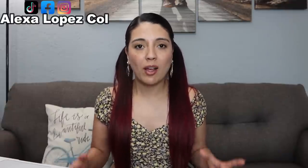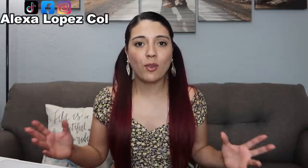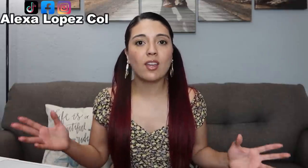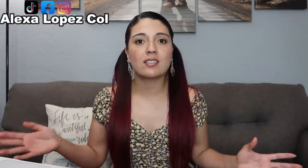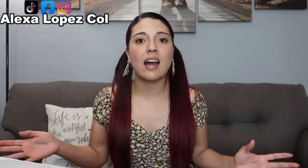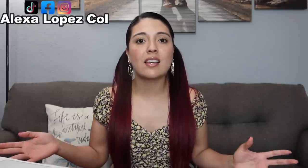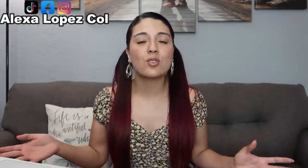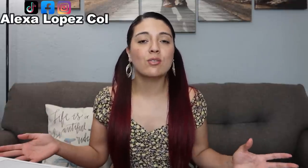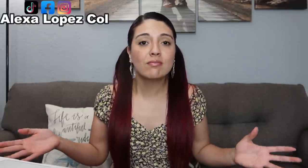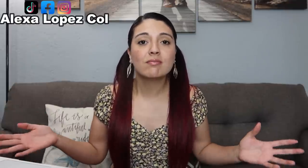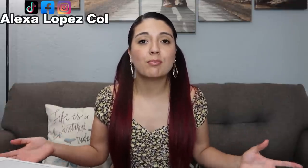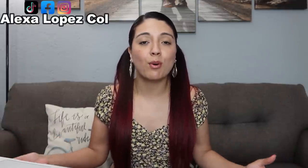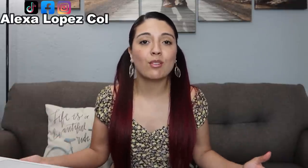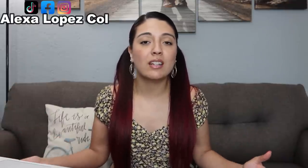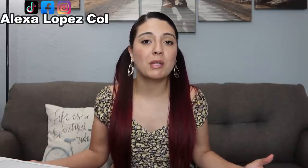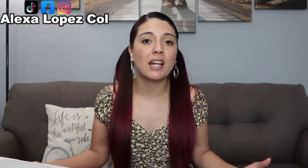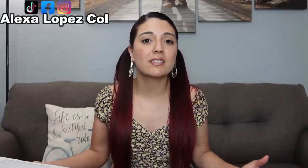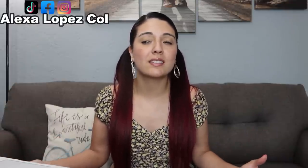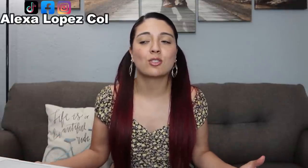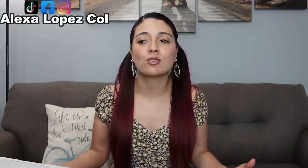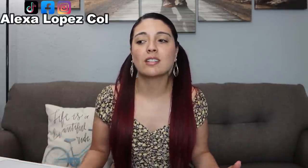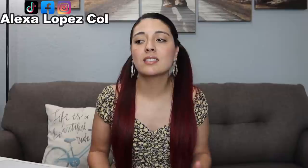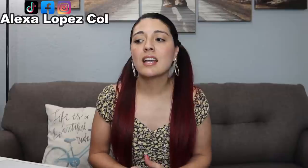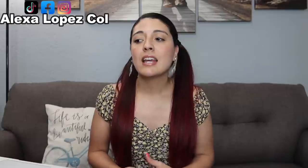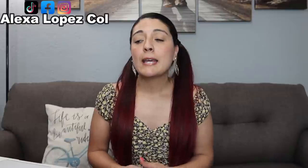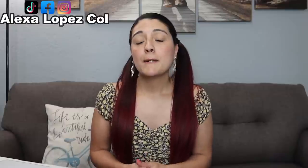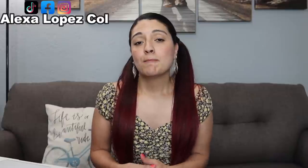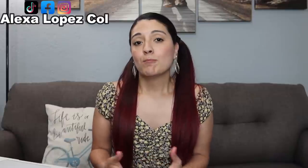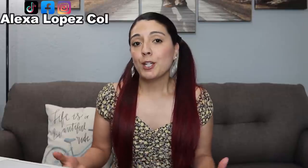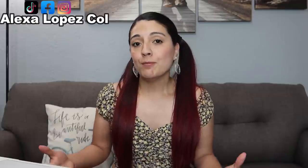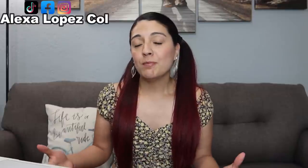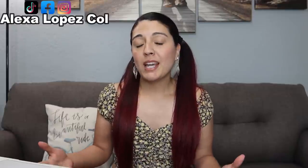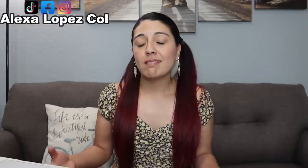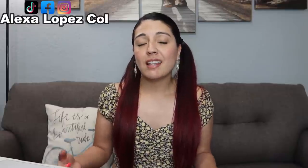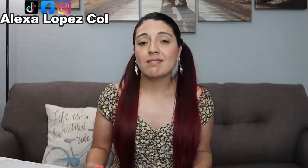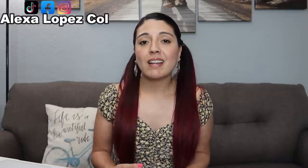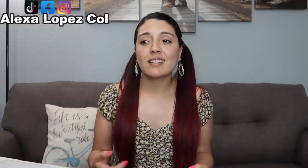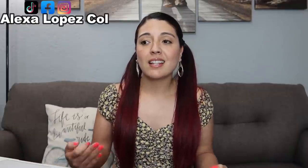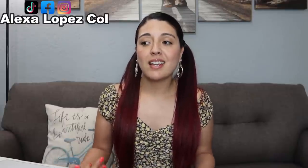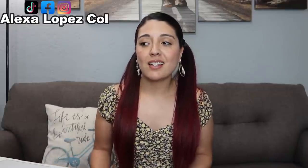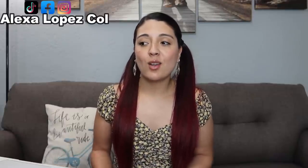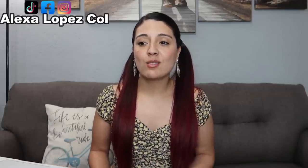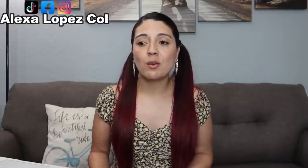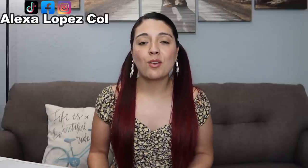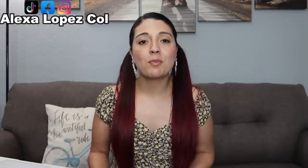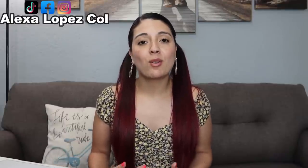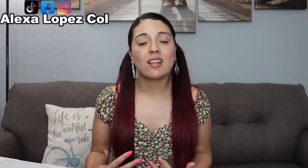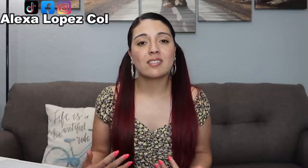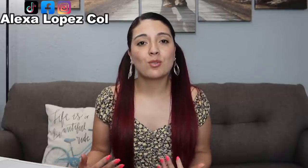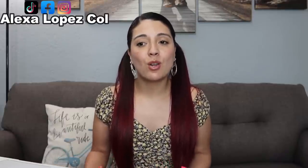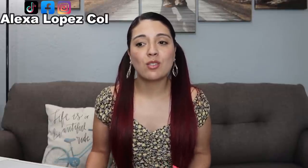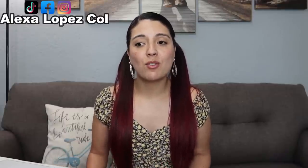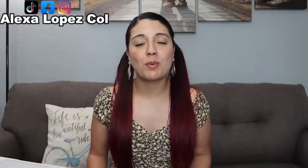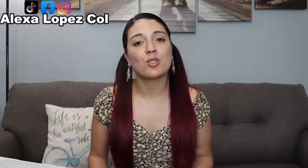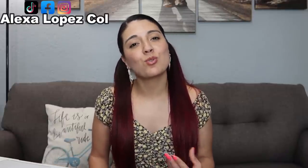sino estoy hablando de que está hecho por inmigrantes. Entonces, Bueno, mi gente, hasta aquí ha llegado este video. Espero que